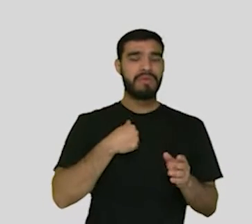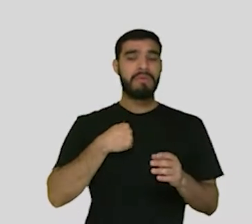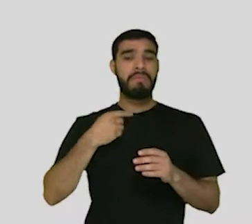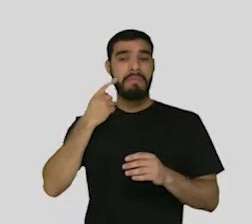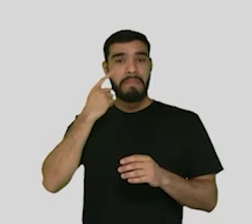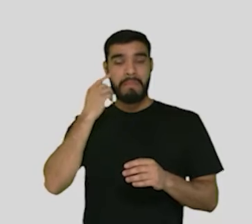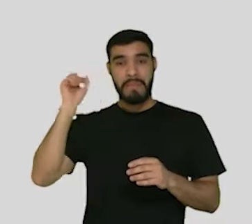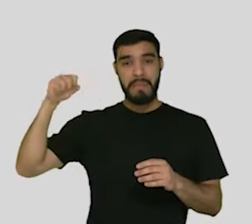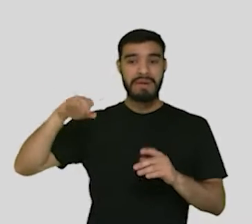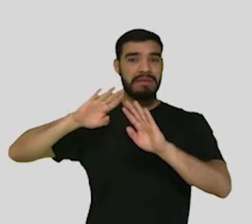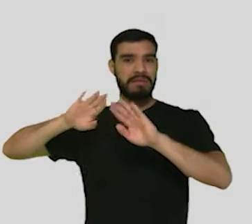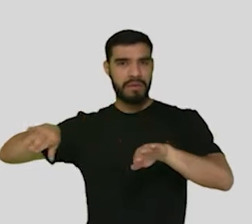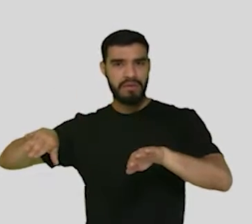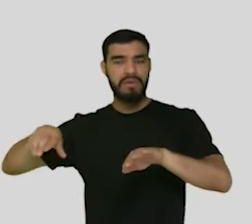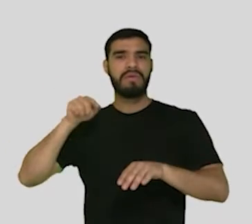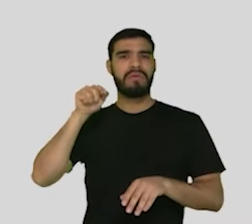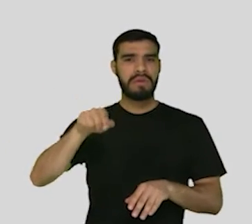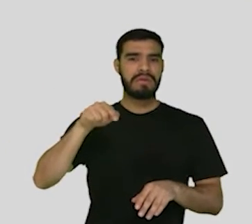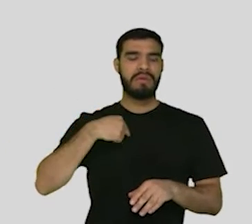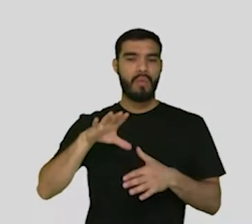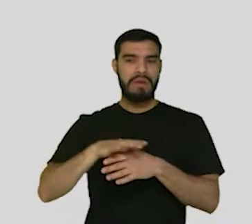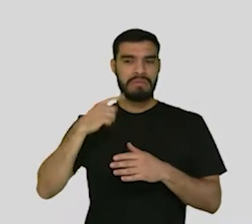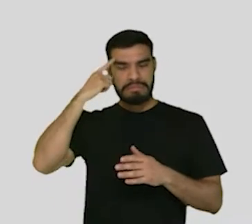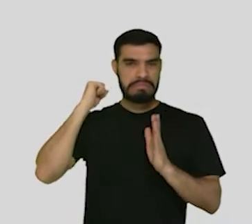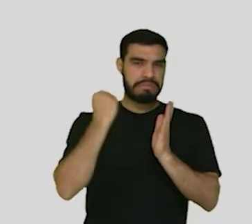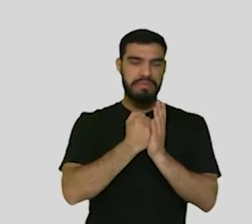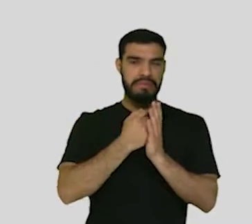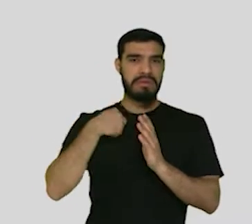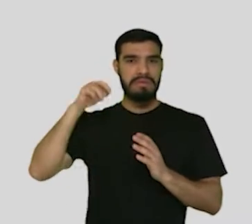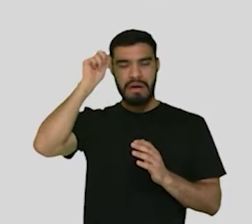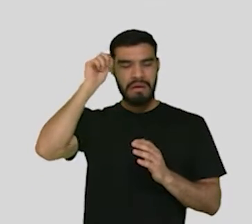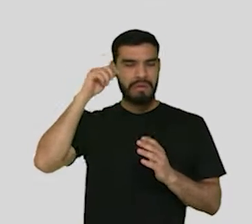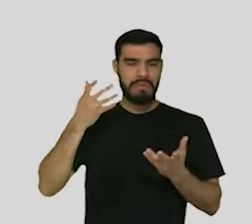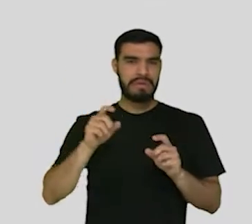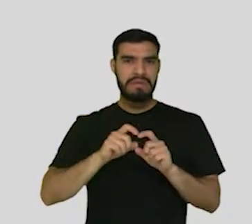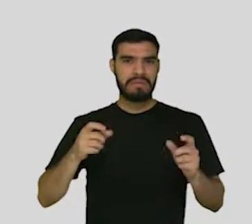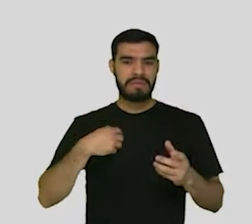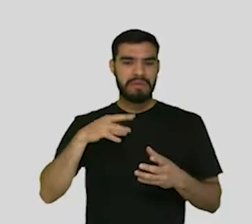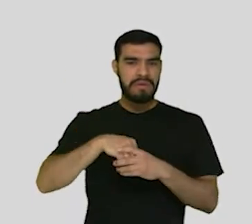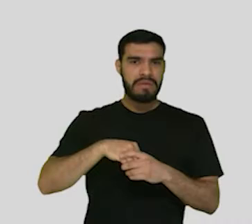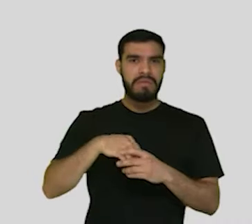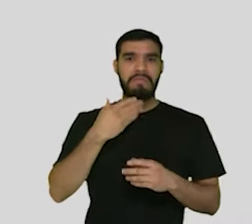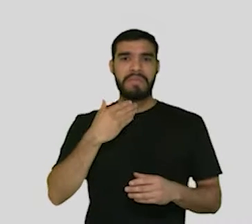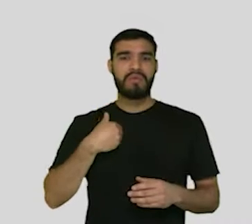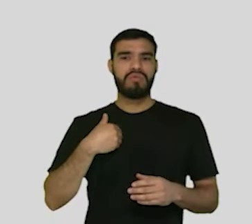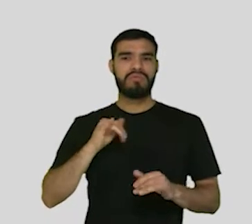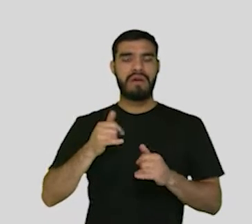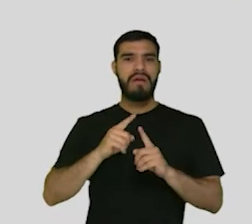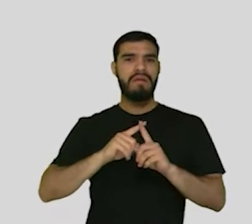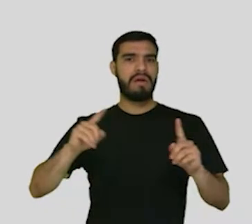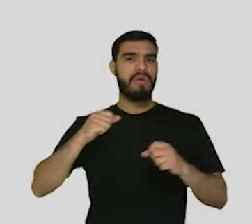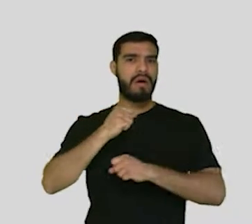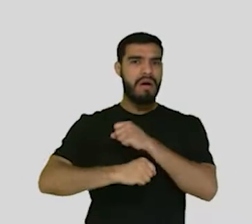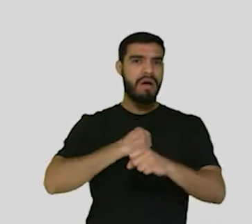Y yo tuve tres curi. Se suja serú o. Oye, o yo jehuí, yepa, japeba o marca serecovea, yepa. 13 años